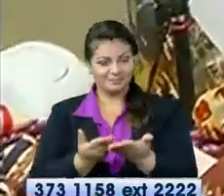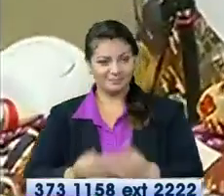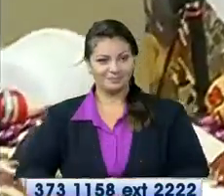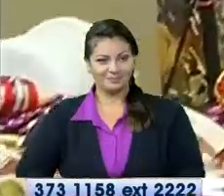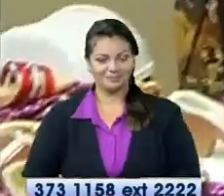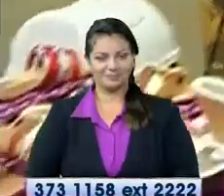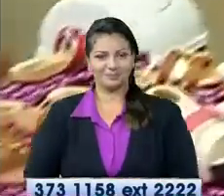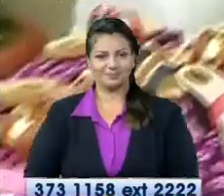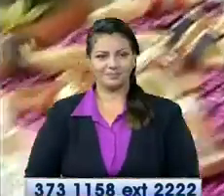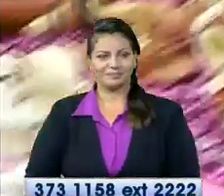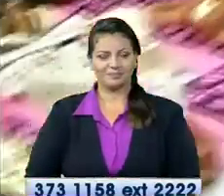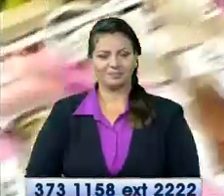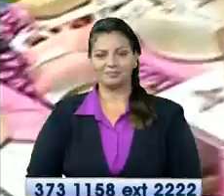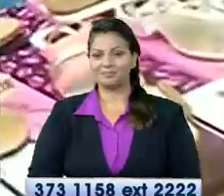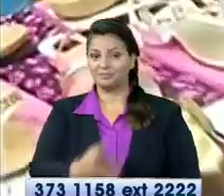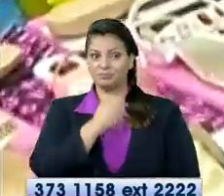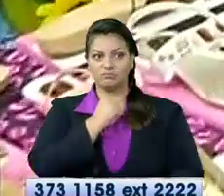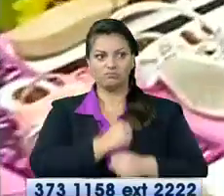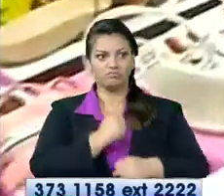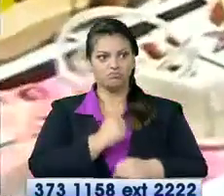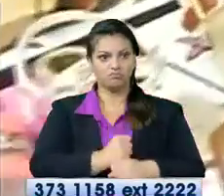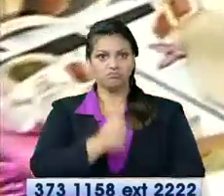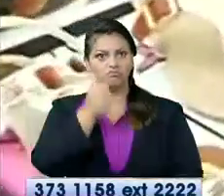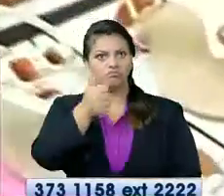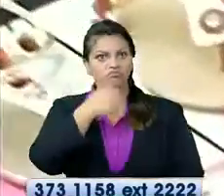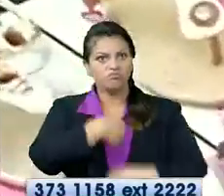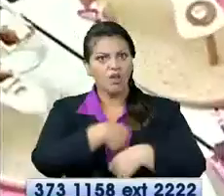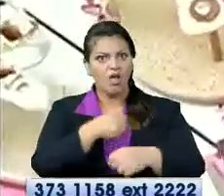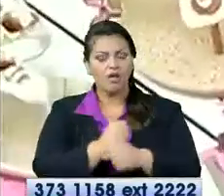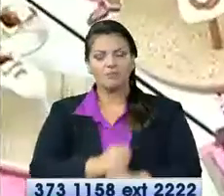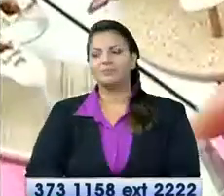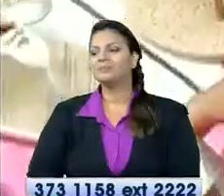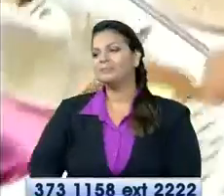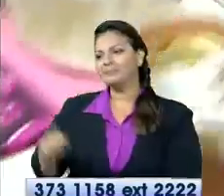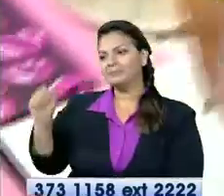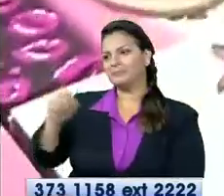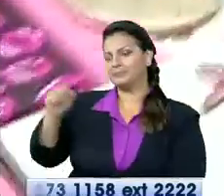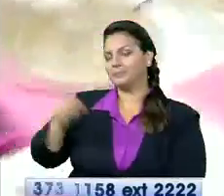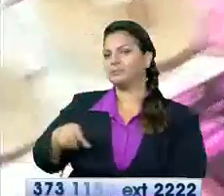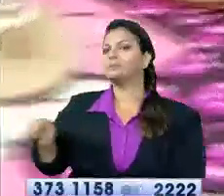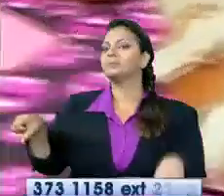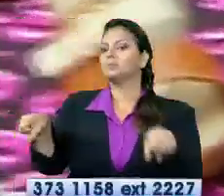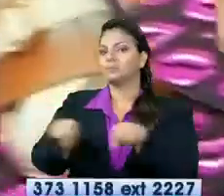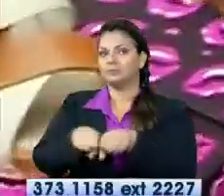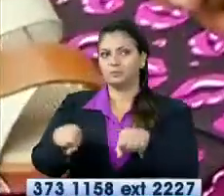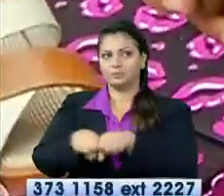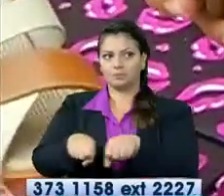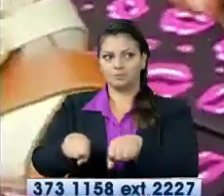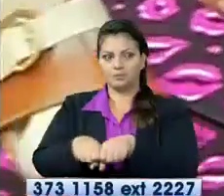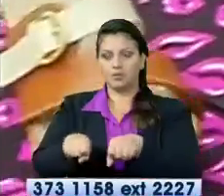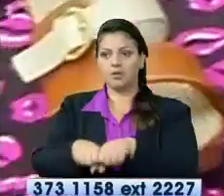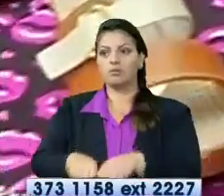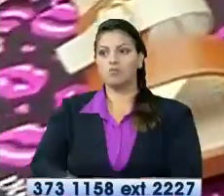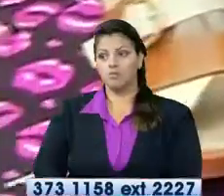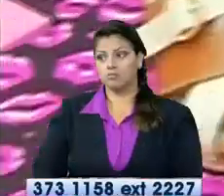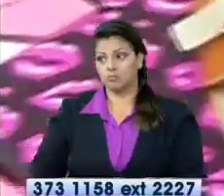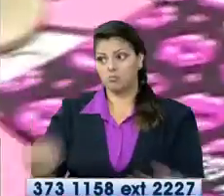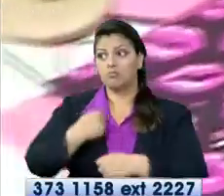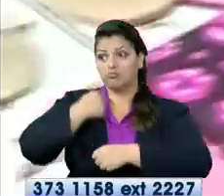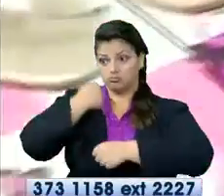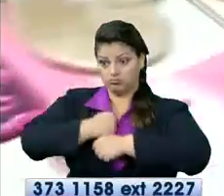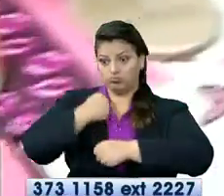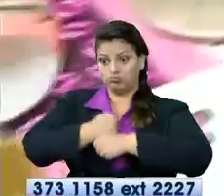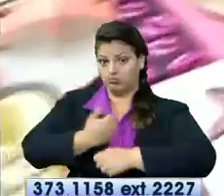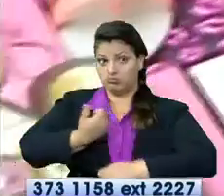mostrando lo mejor de su trabajo, de su arte. Sí, es un calzado netamente hecho por nosotros mismos,